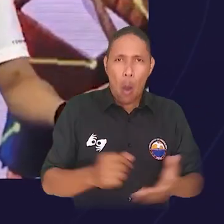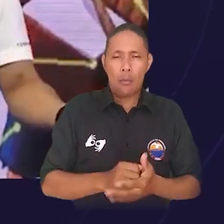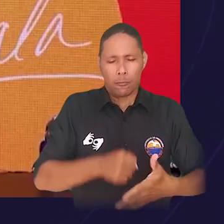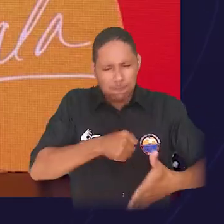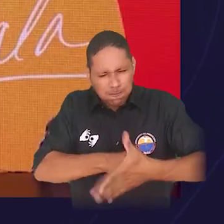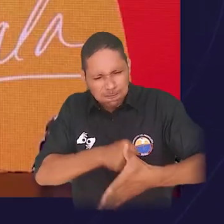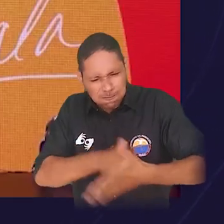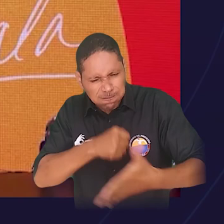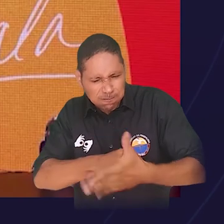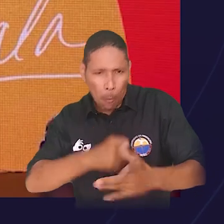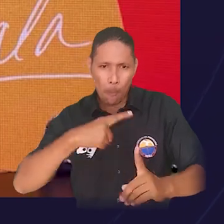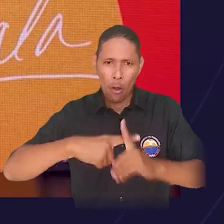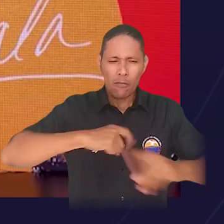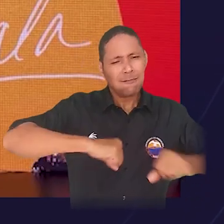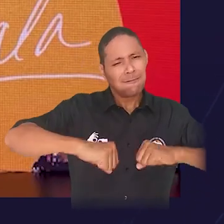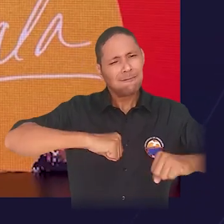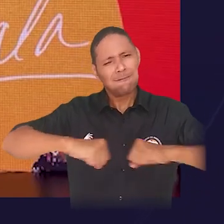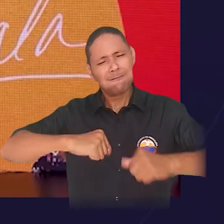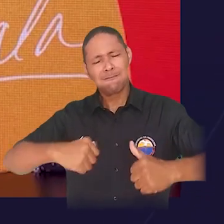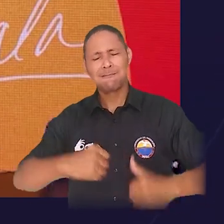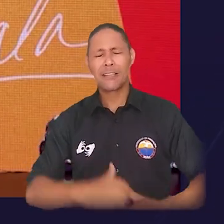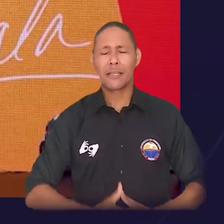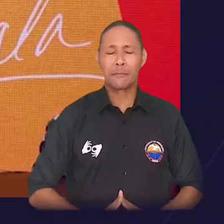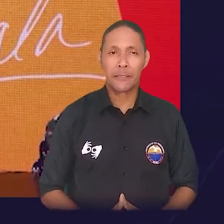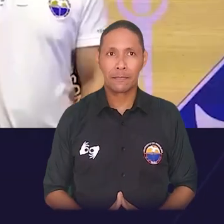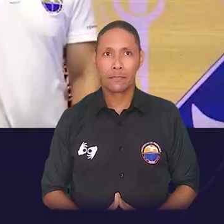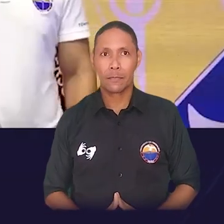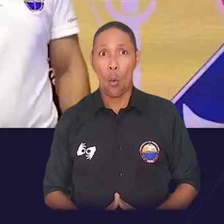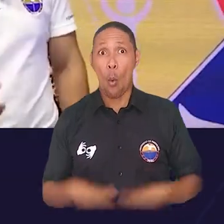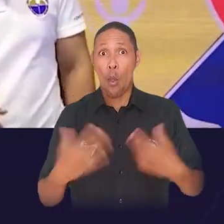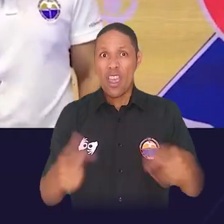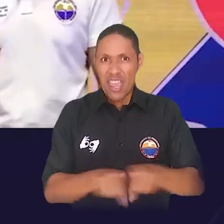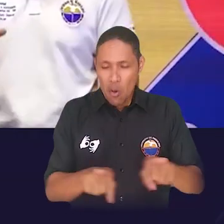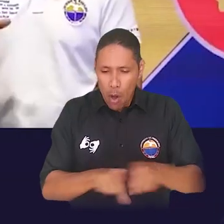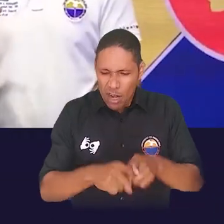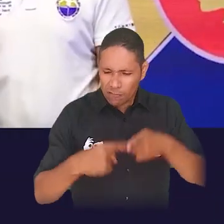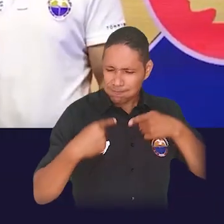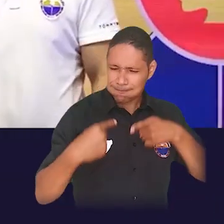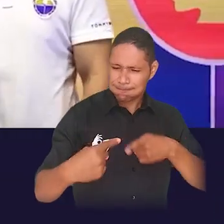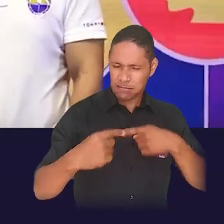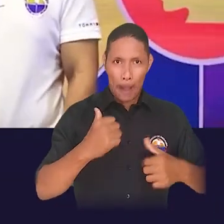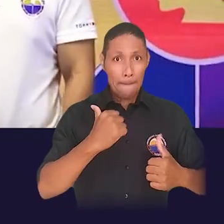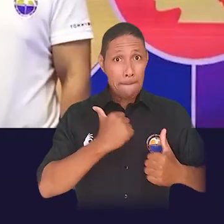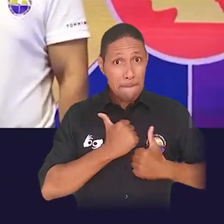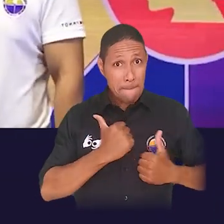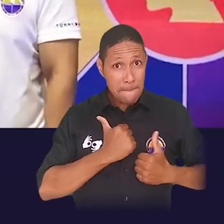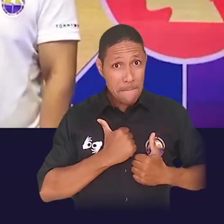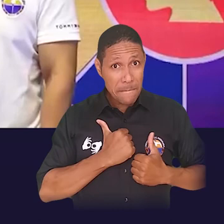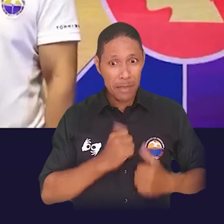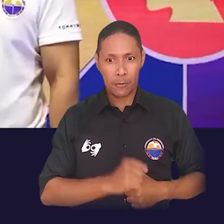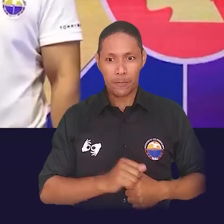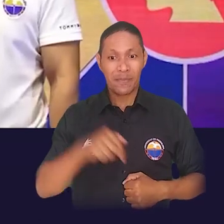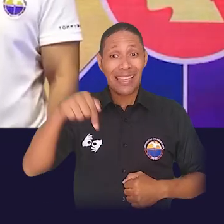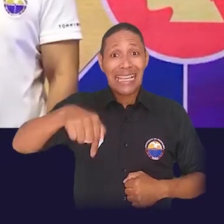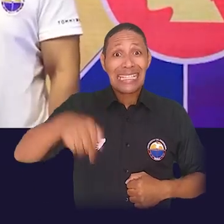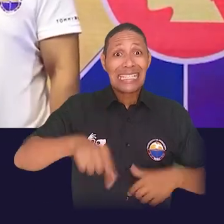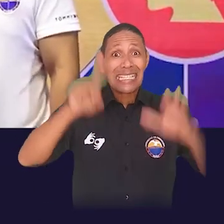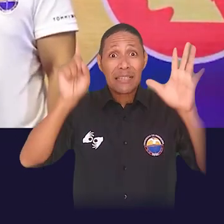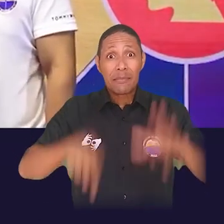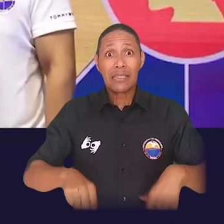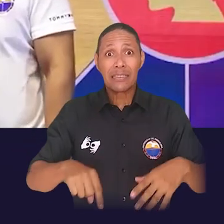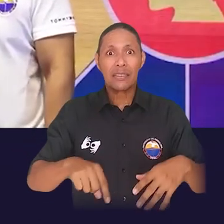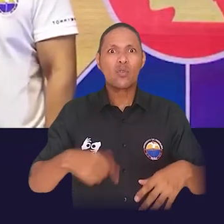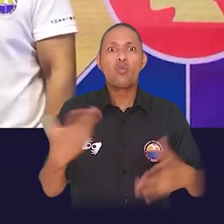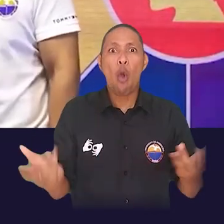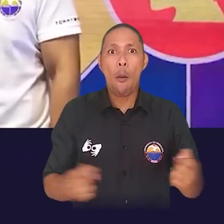la persistencia y la lucha por sus sueños. La lucha es contra uno mismo, muchachos. Nosotros en este semestre estamos en calificación,